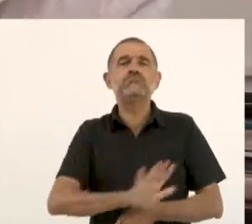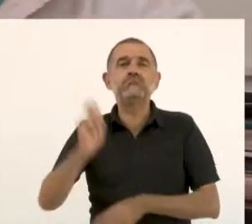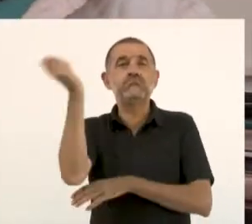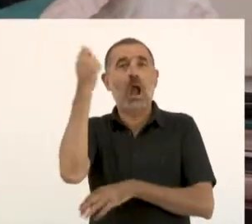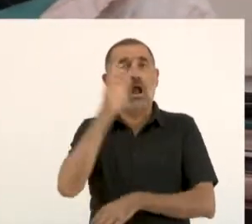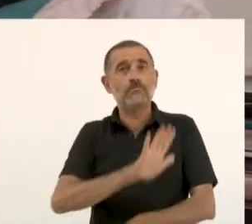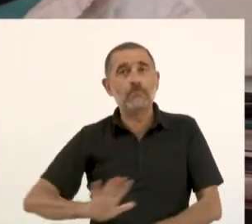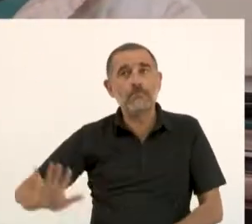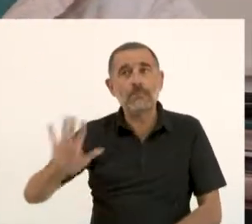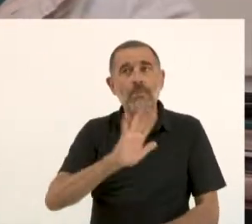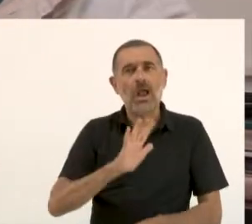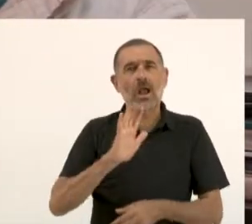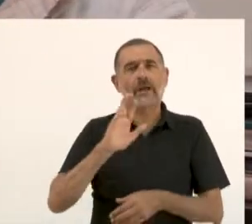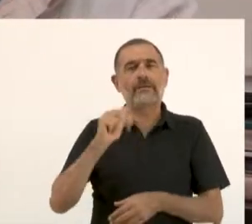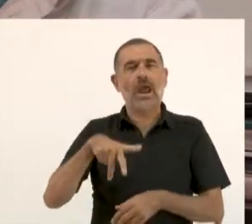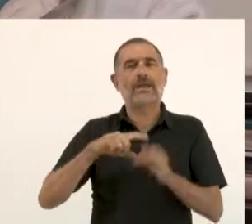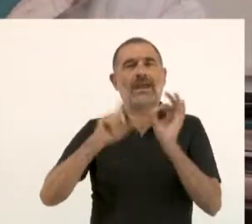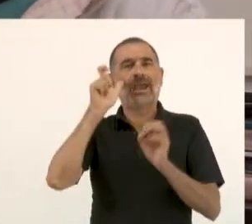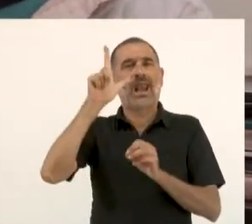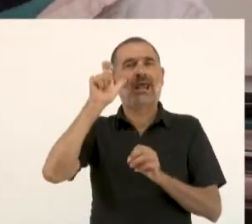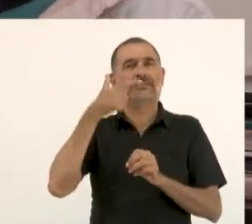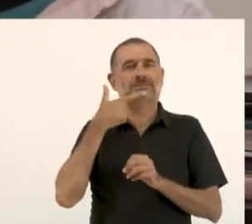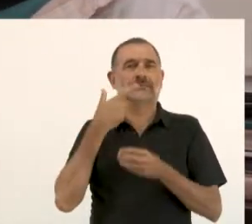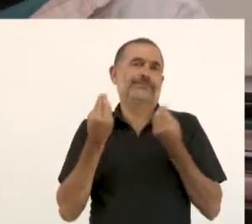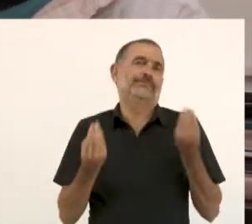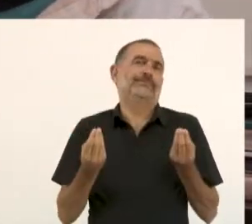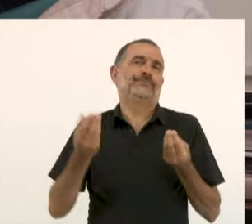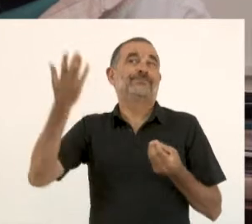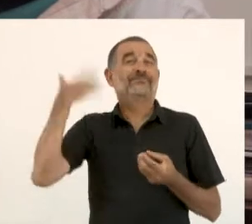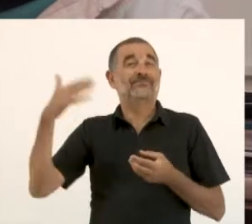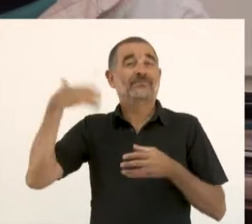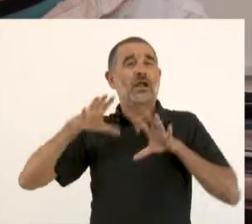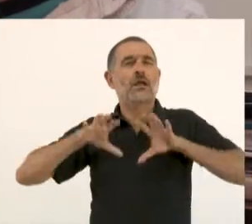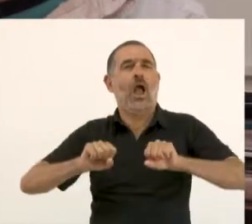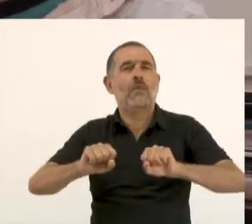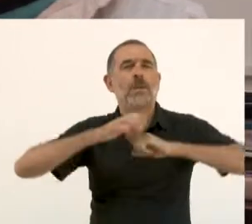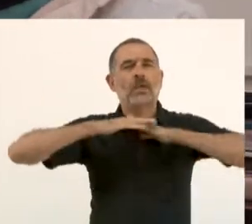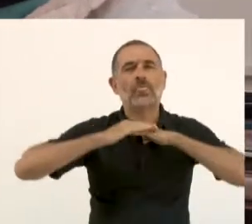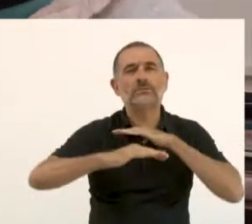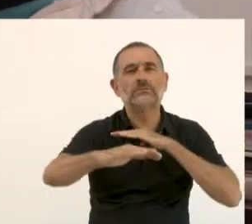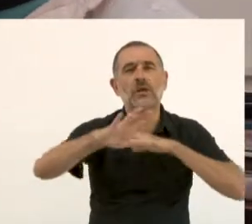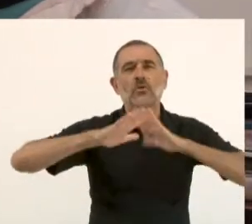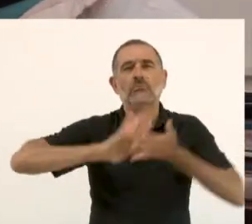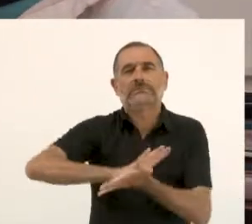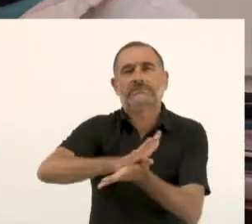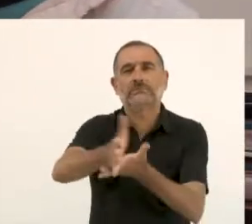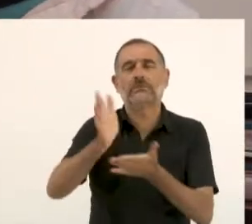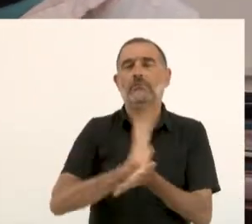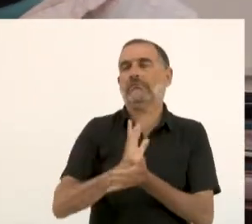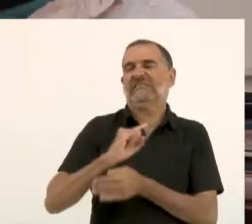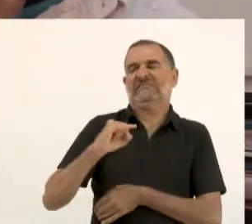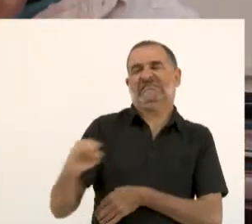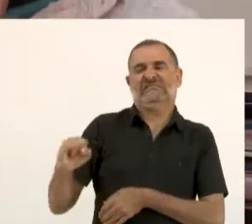Después, obviamente, de la campaña del desierto, mucho peor, ¿no? Siempre esa cuestión de que ha sido ninguneado